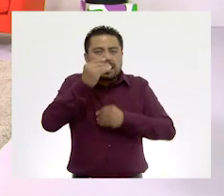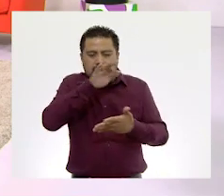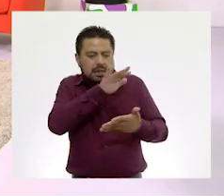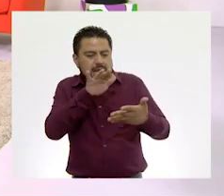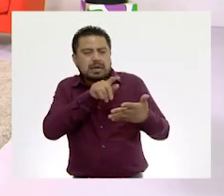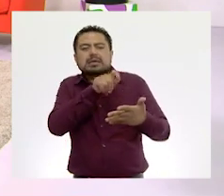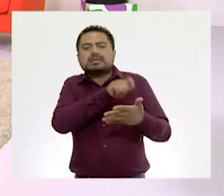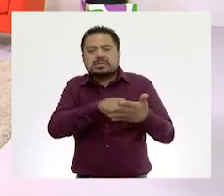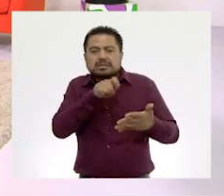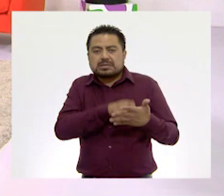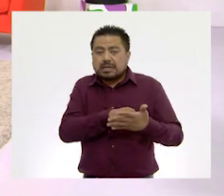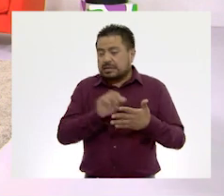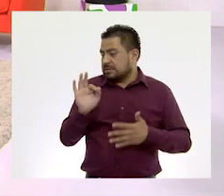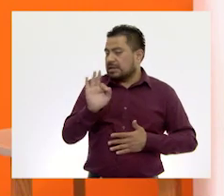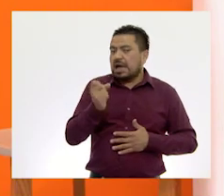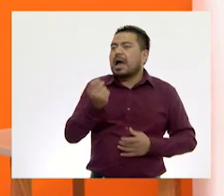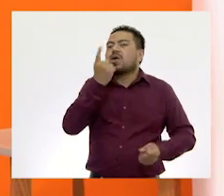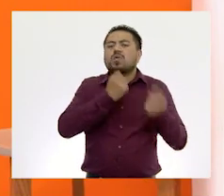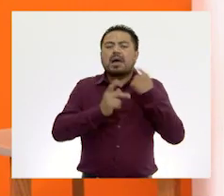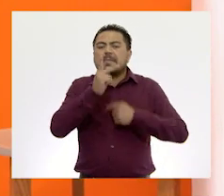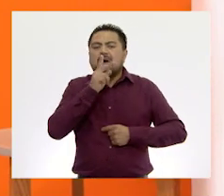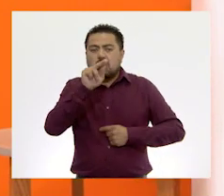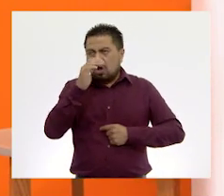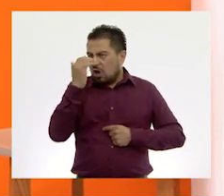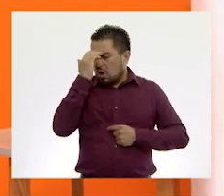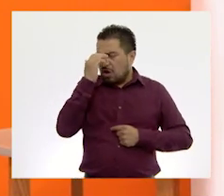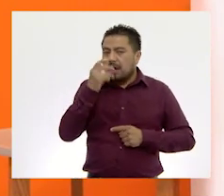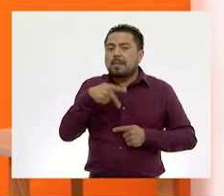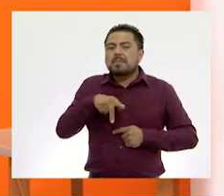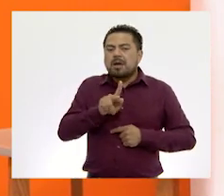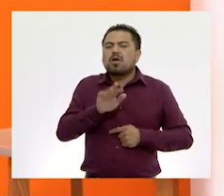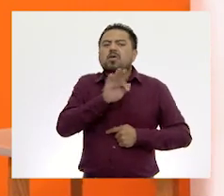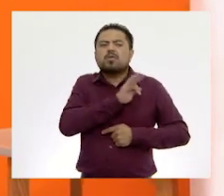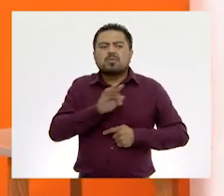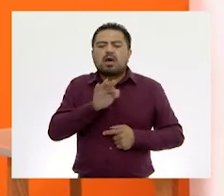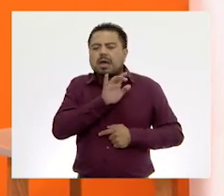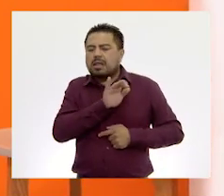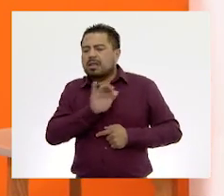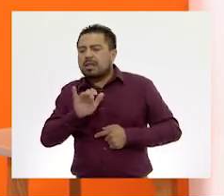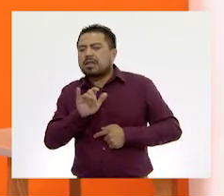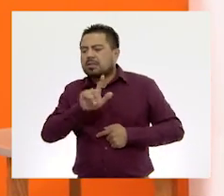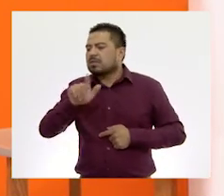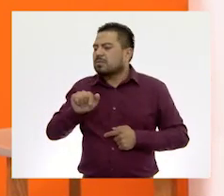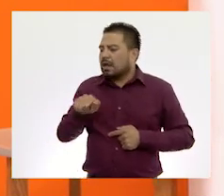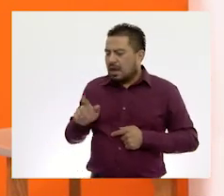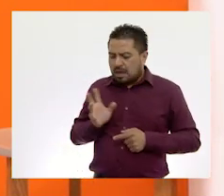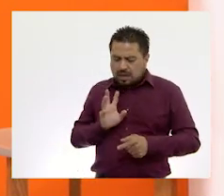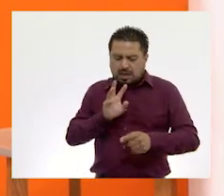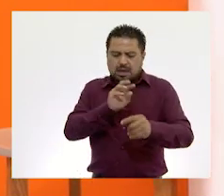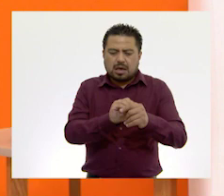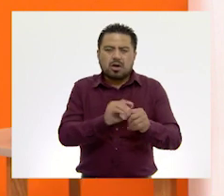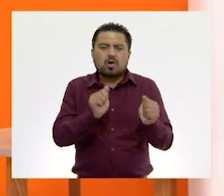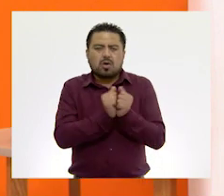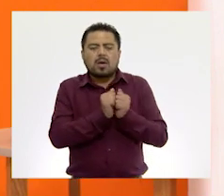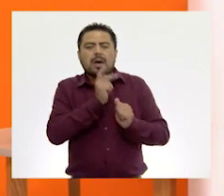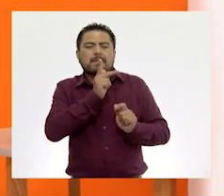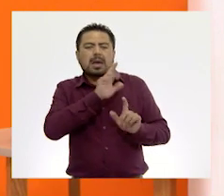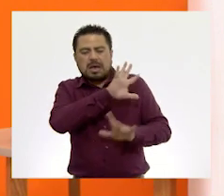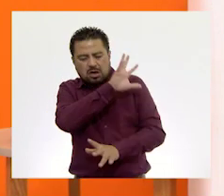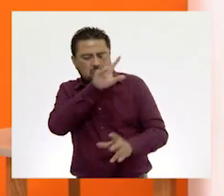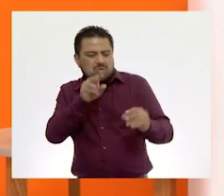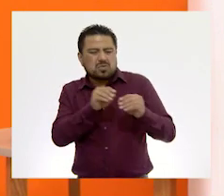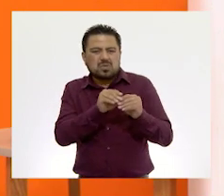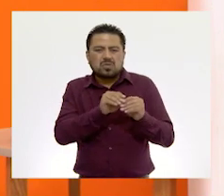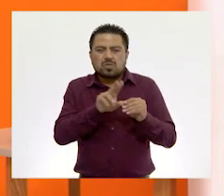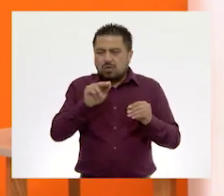y escribir, ¿no? A lo mejor hay palabras que no conoce, pero en ese momento podemos irla deletreando y el chico la va incorporando a este vocabulario